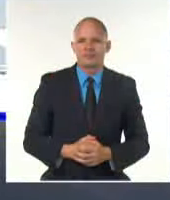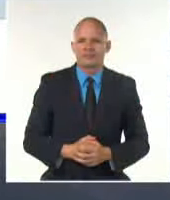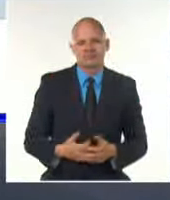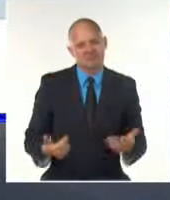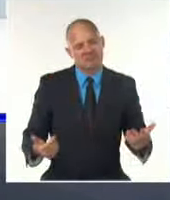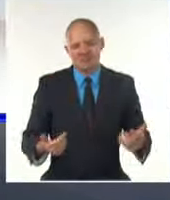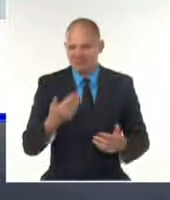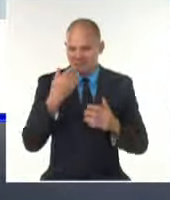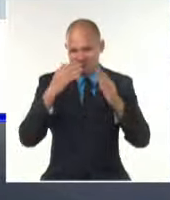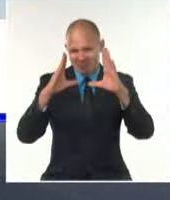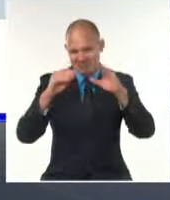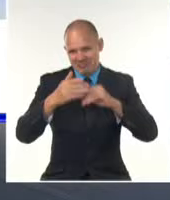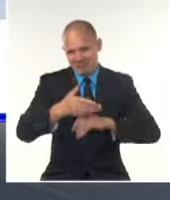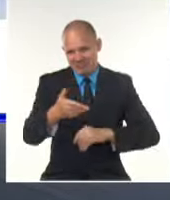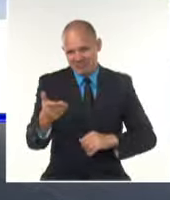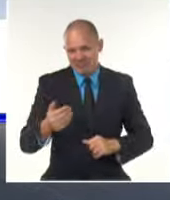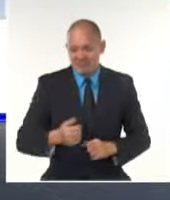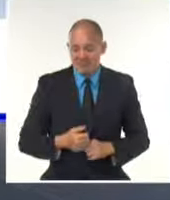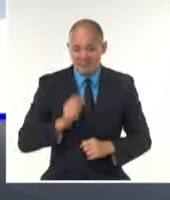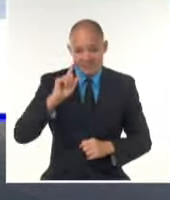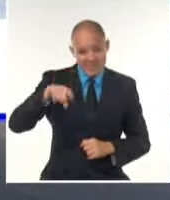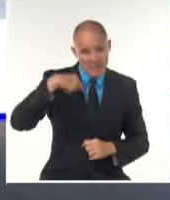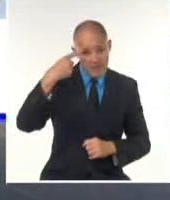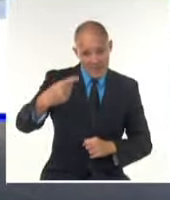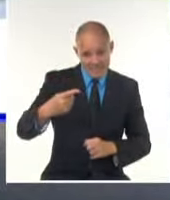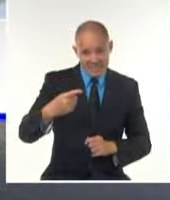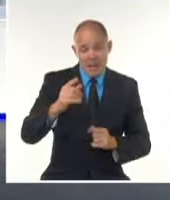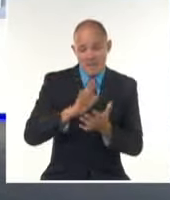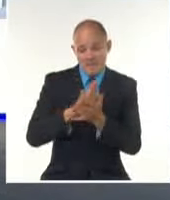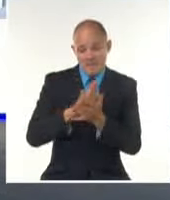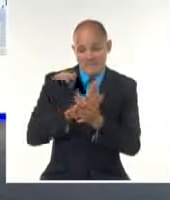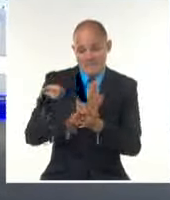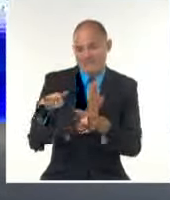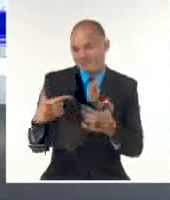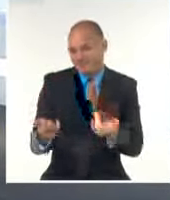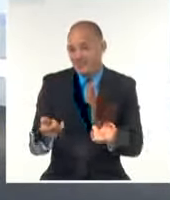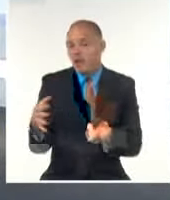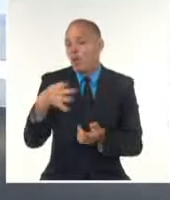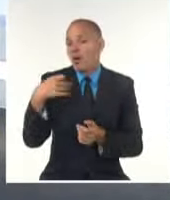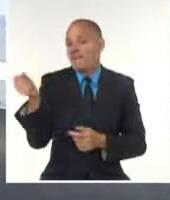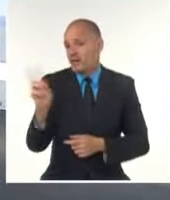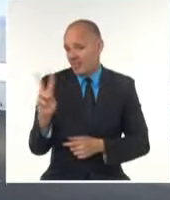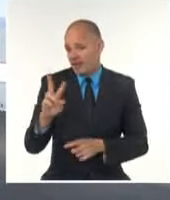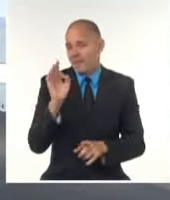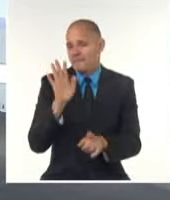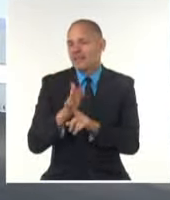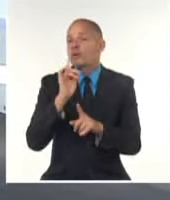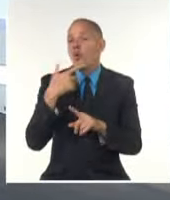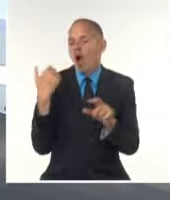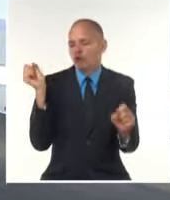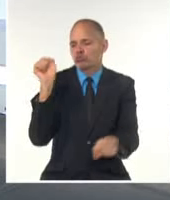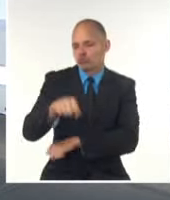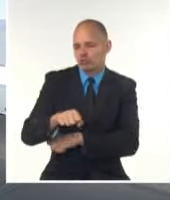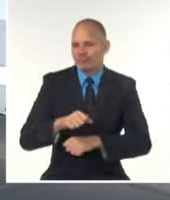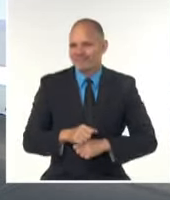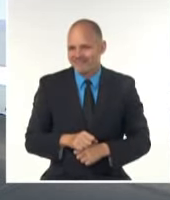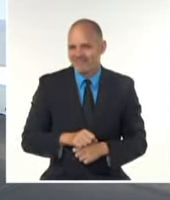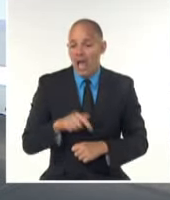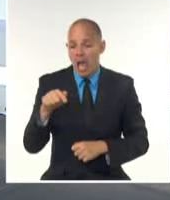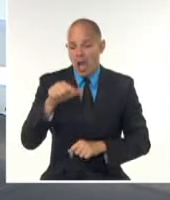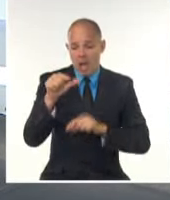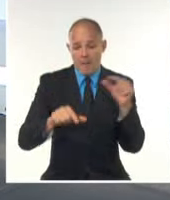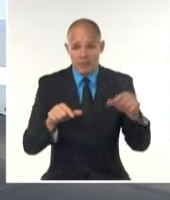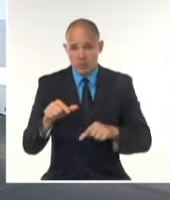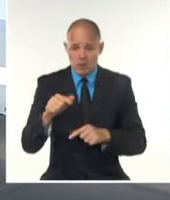Muy buenas noches. Desde mañana tendrá lugar en Varadero el Carnaval de Judo, evento que reúne a varias de las principales figuras de nuestro continente y